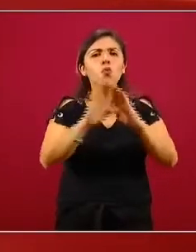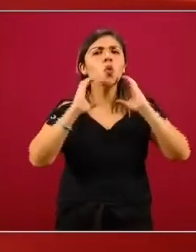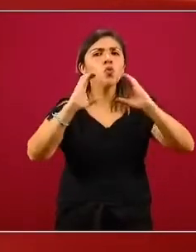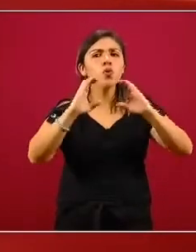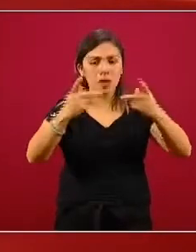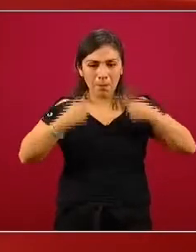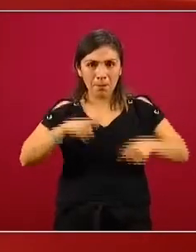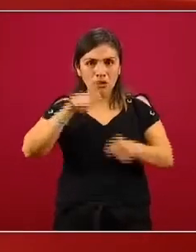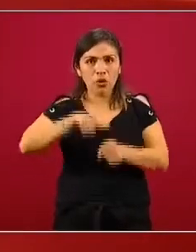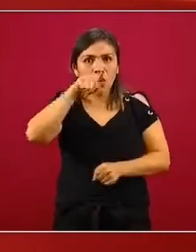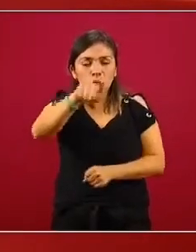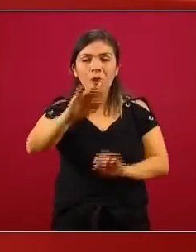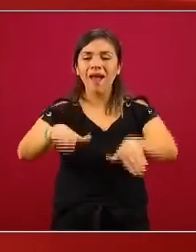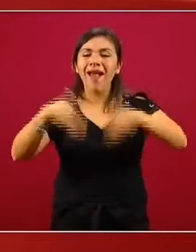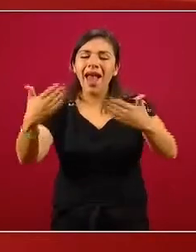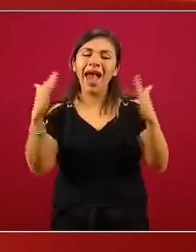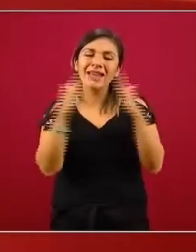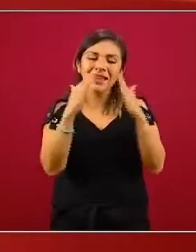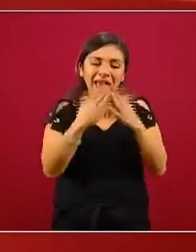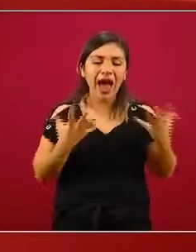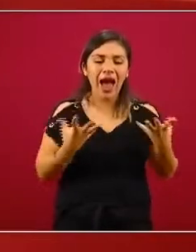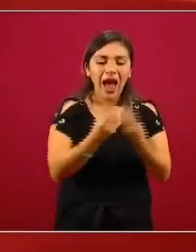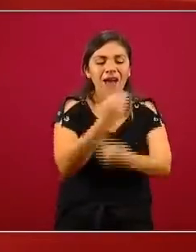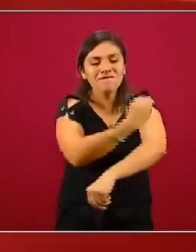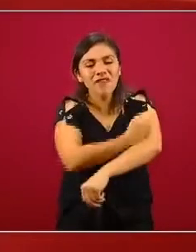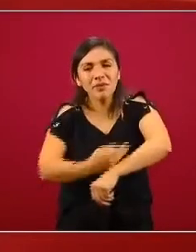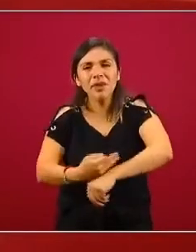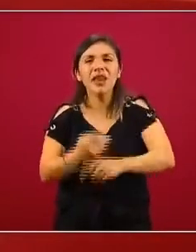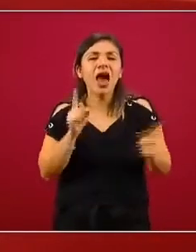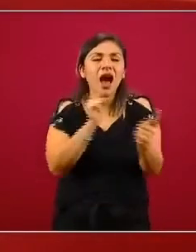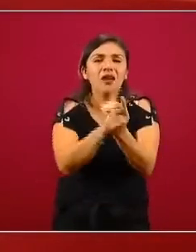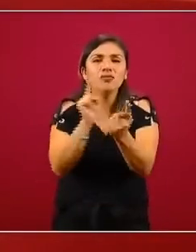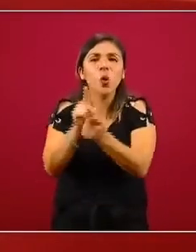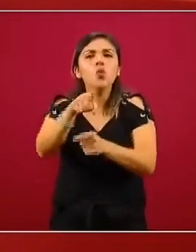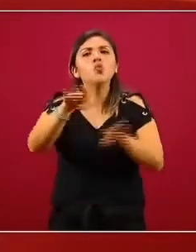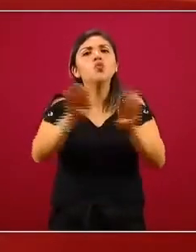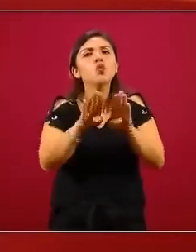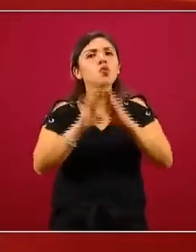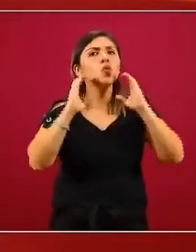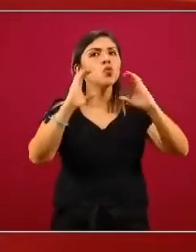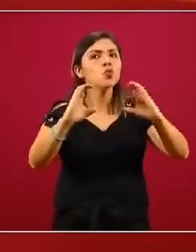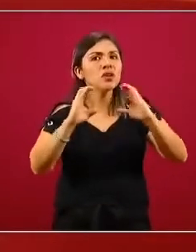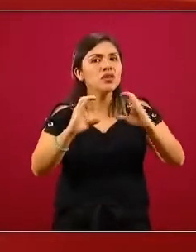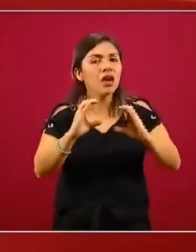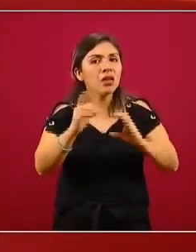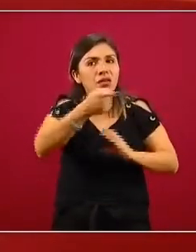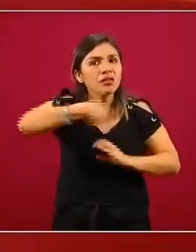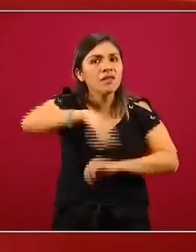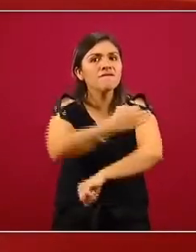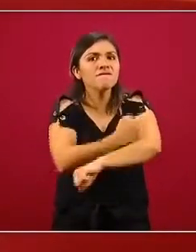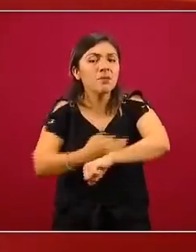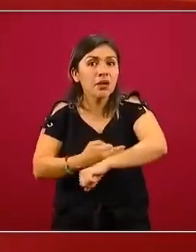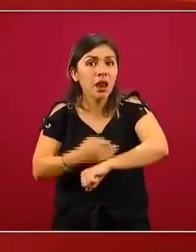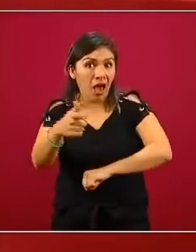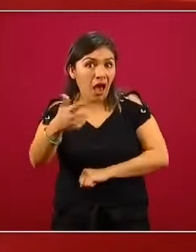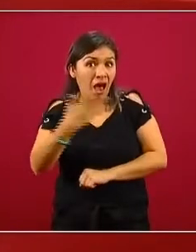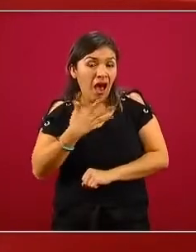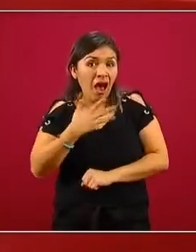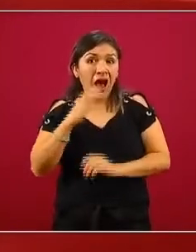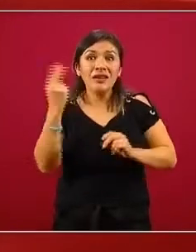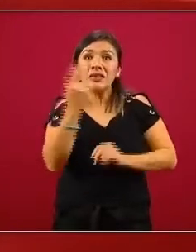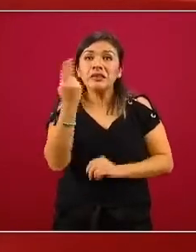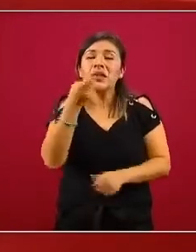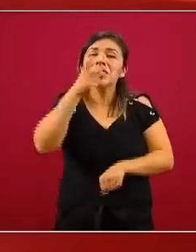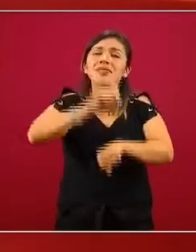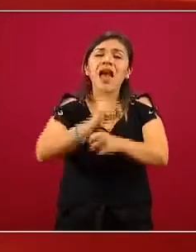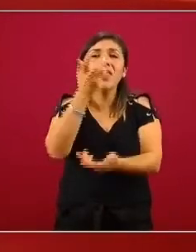a casa, a la hora de estar con sus hijos, si es que los tienen, cómo están procurando a su familia, si en algún momento ustedes necesitan algún día